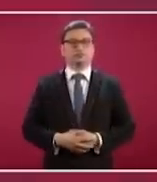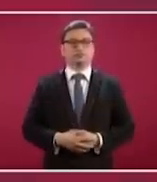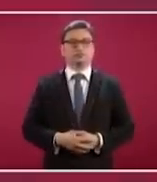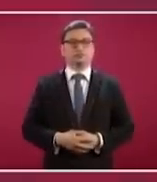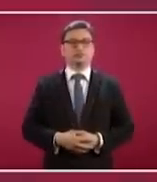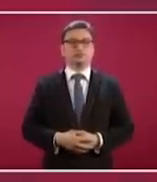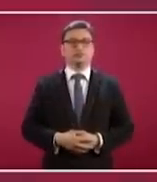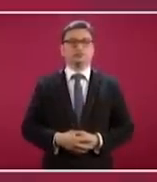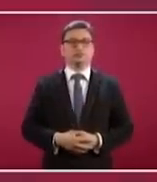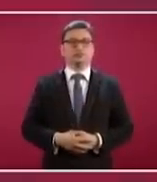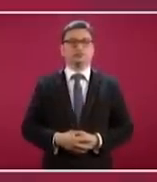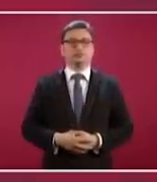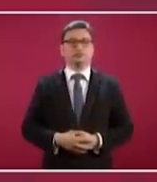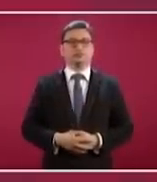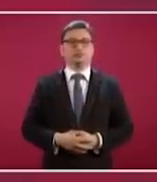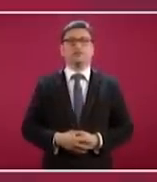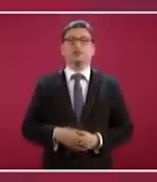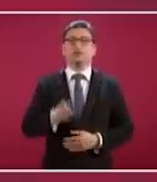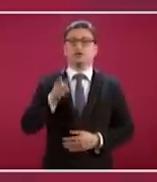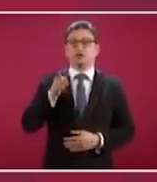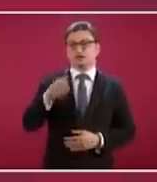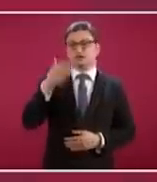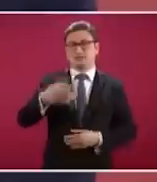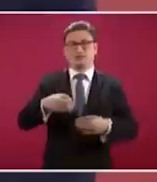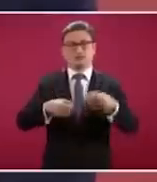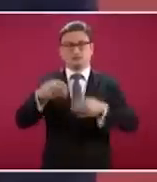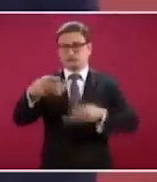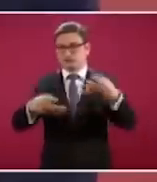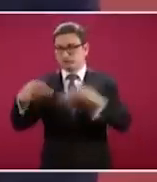pues una limpia en el Poder Judicial.